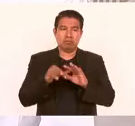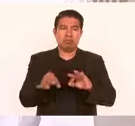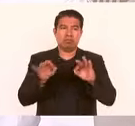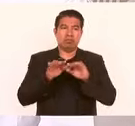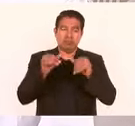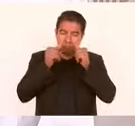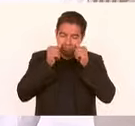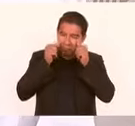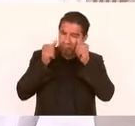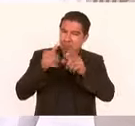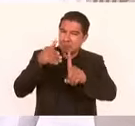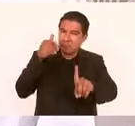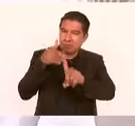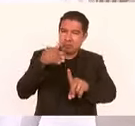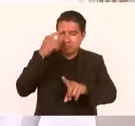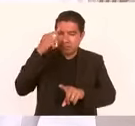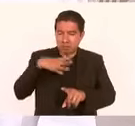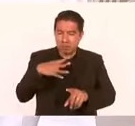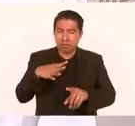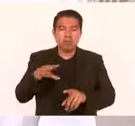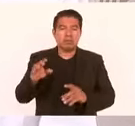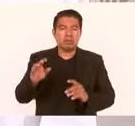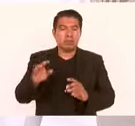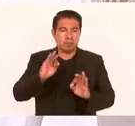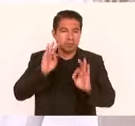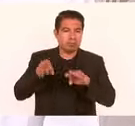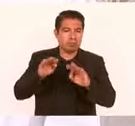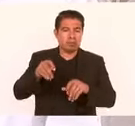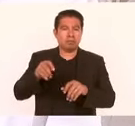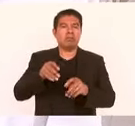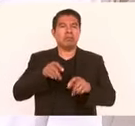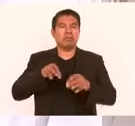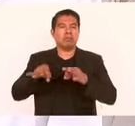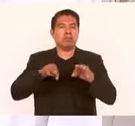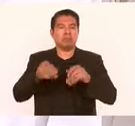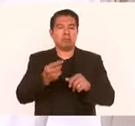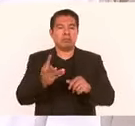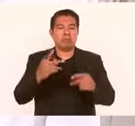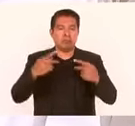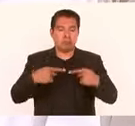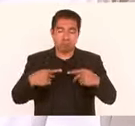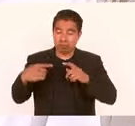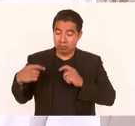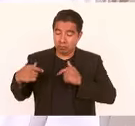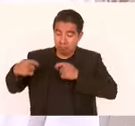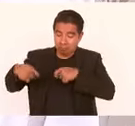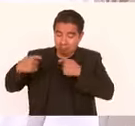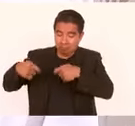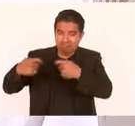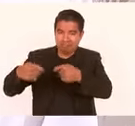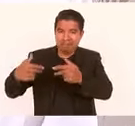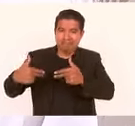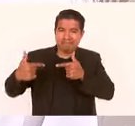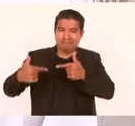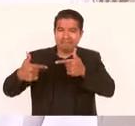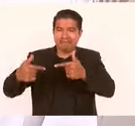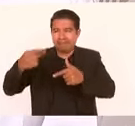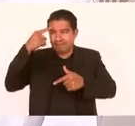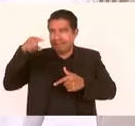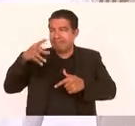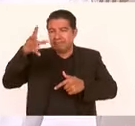particular en la contratación y capacitación de quienes han aprendido de generación en generación las técnicas